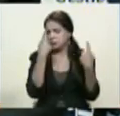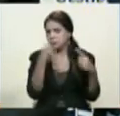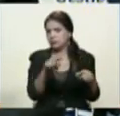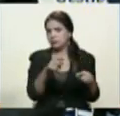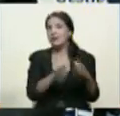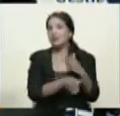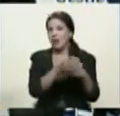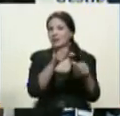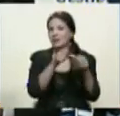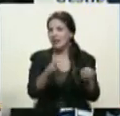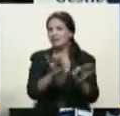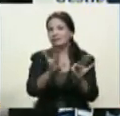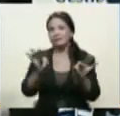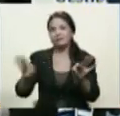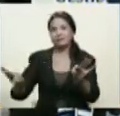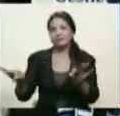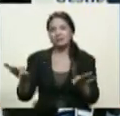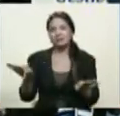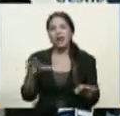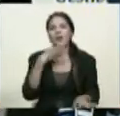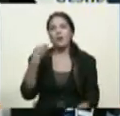dañando a la juventud venezolana